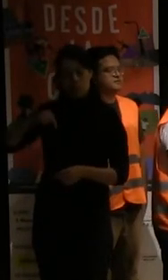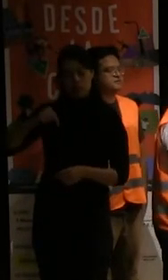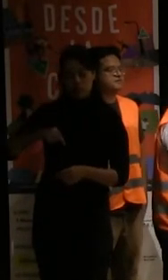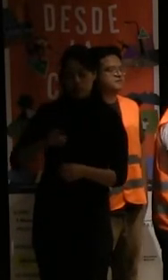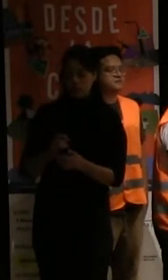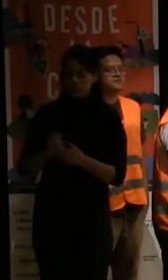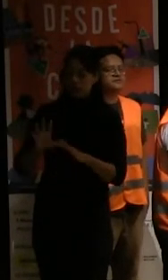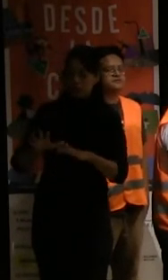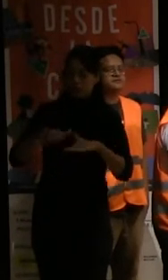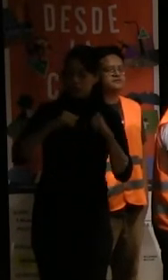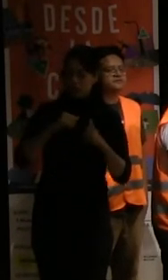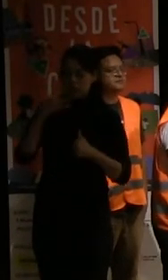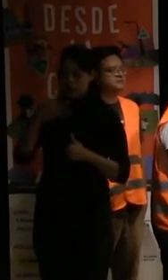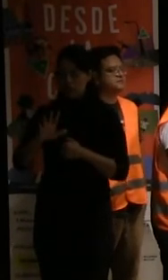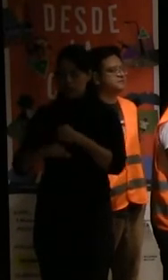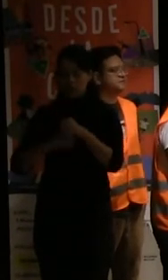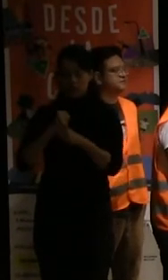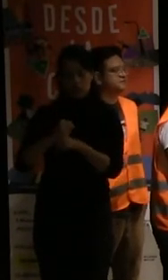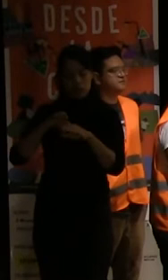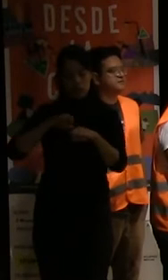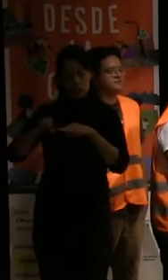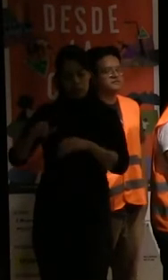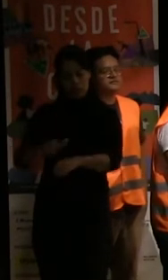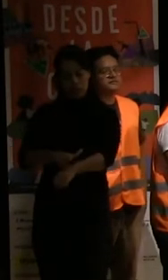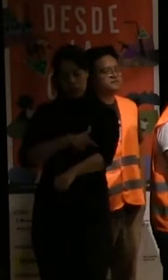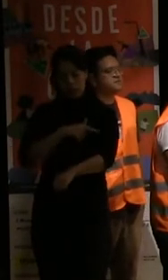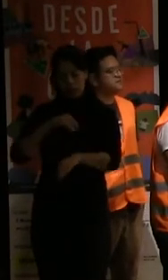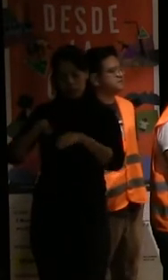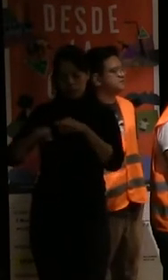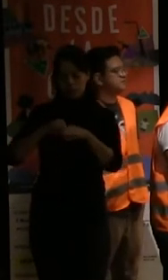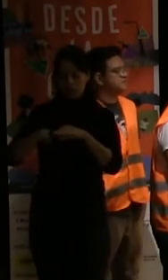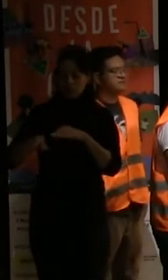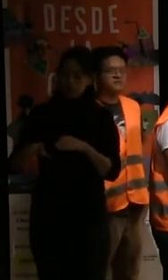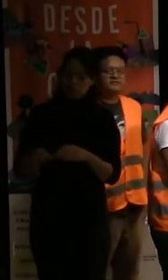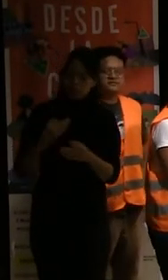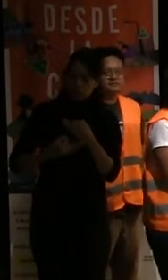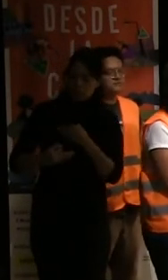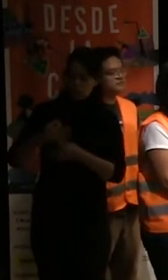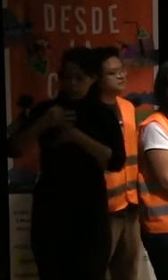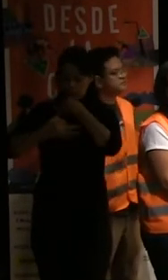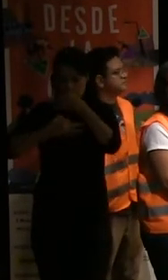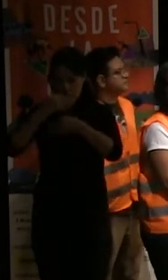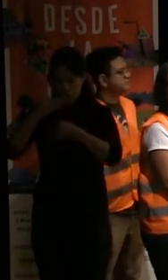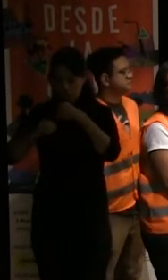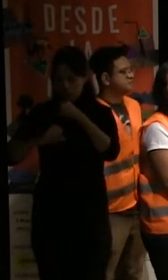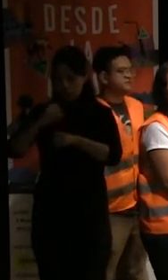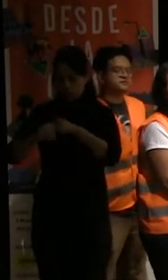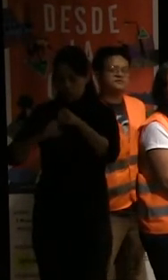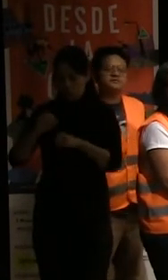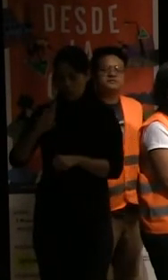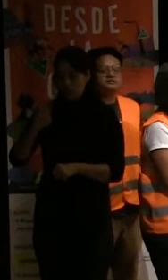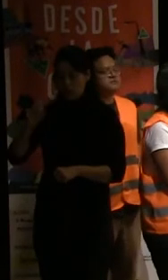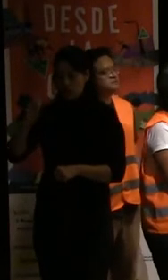esta edición han sido 10 años de arduo trabajo 10 años en el que estamos trabajando porque todo lo que predicamos en la visita y red sea